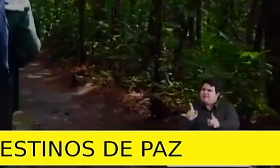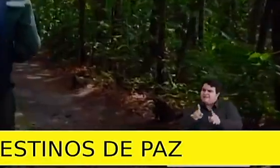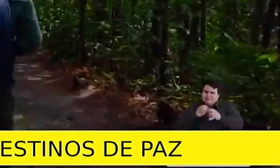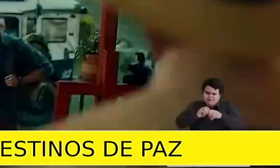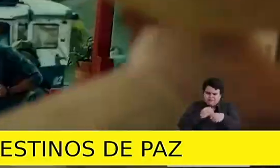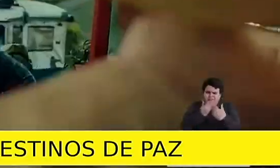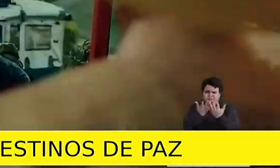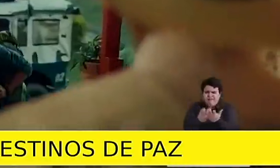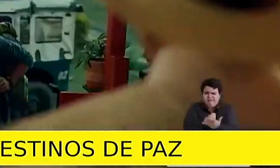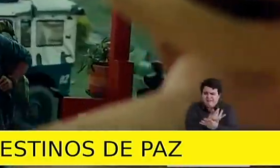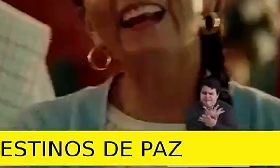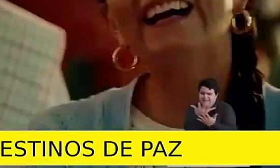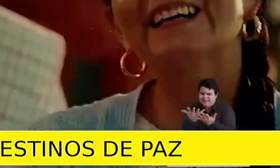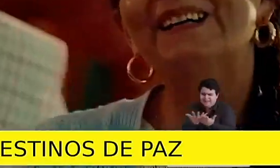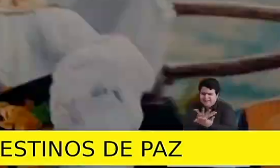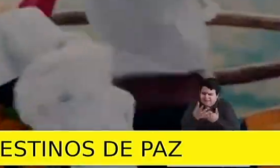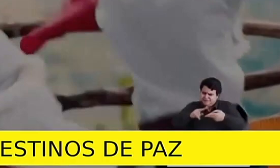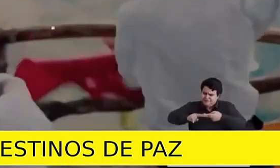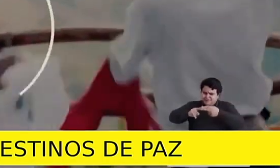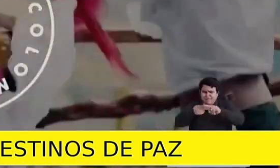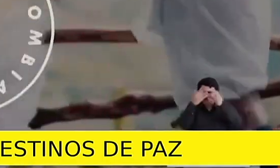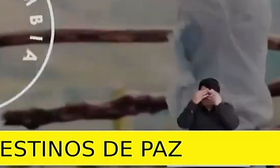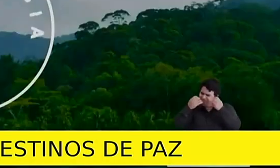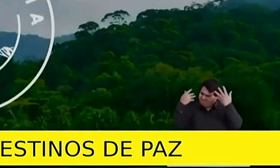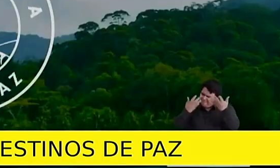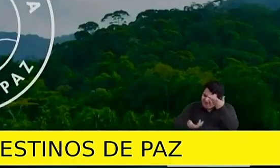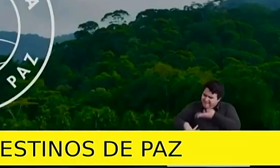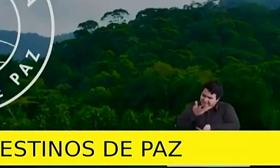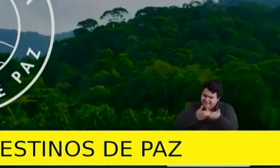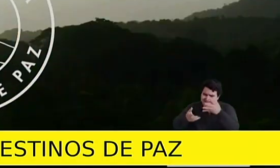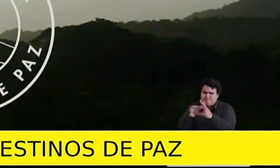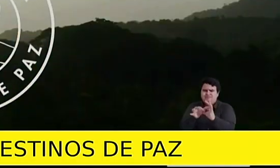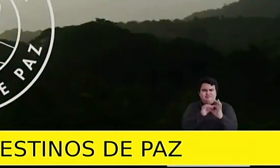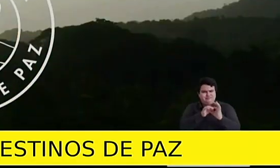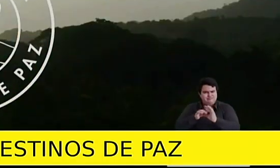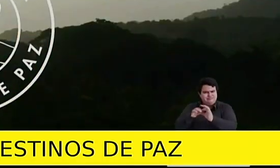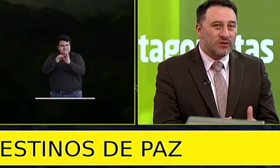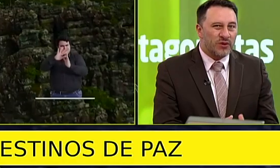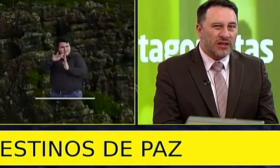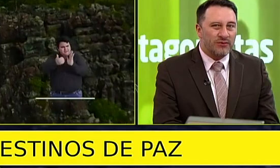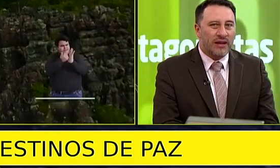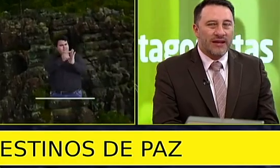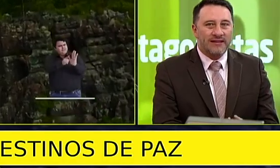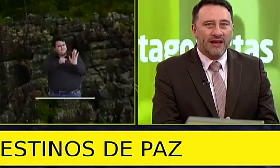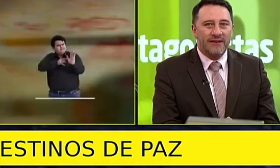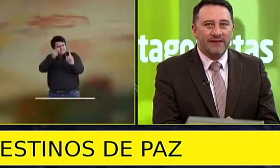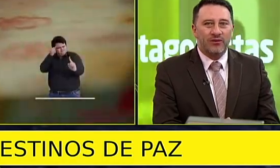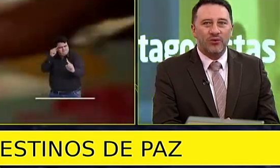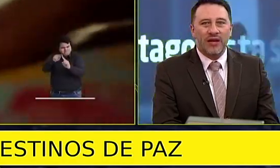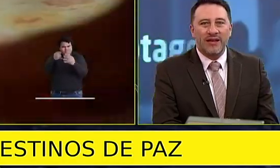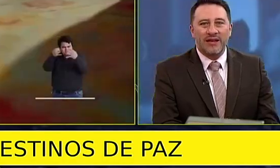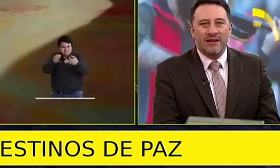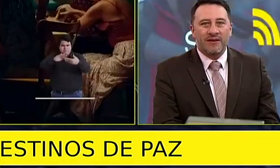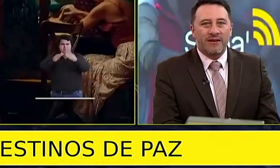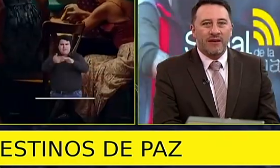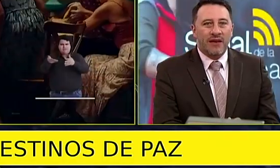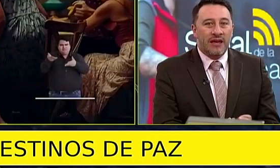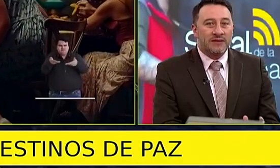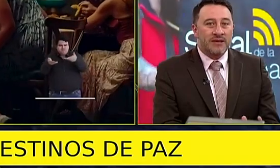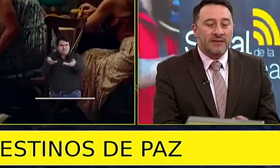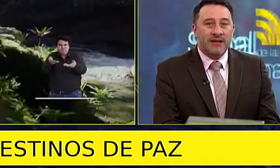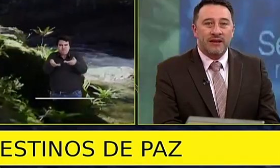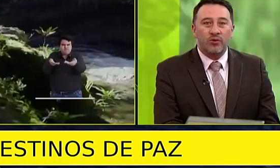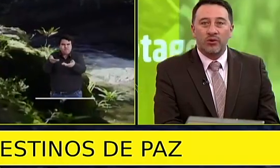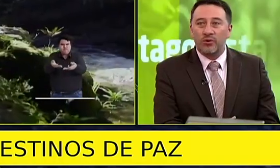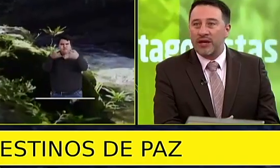pues especialmente también encontrar, pues esas, allí también hay opciones de turismo de naturaleza, de aventura